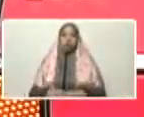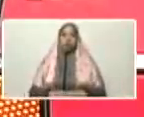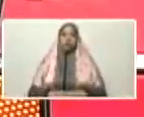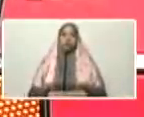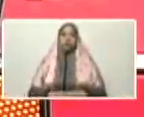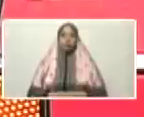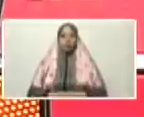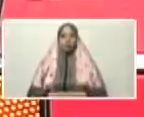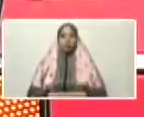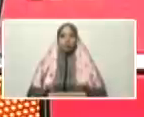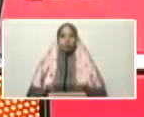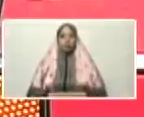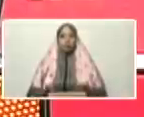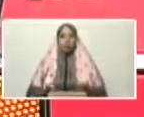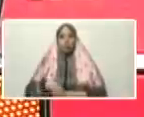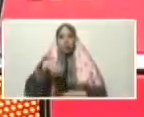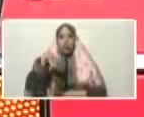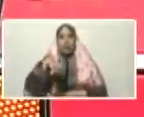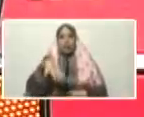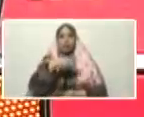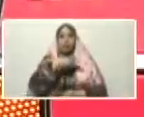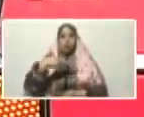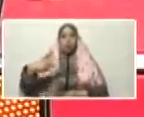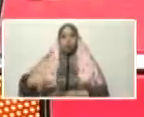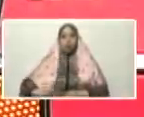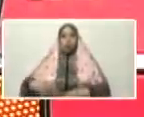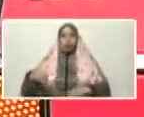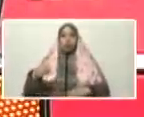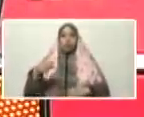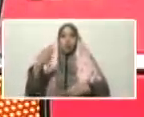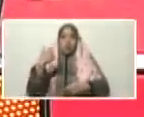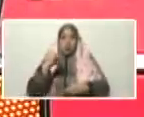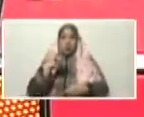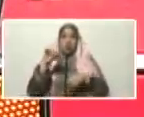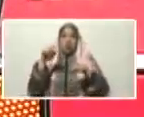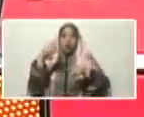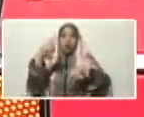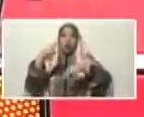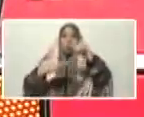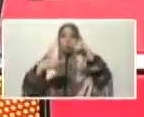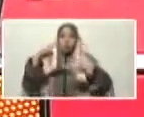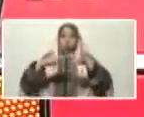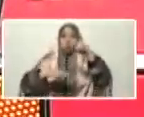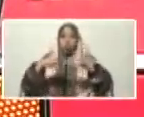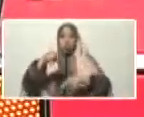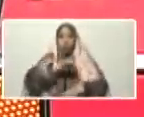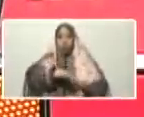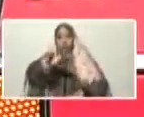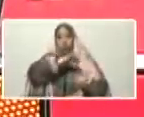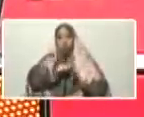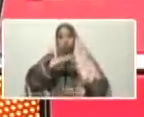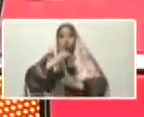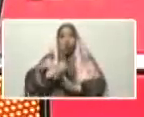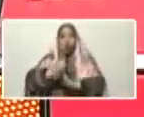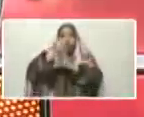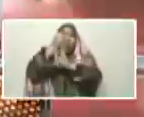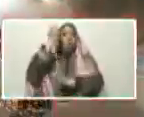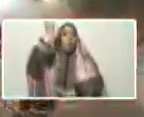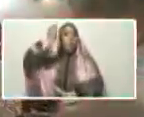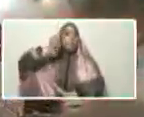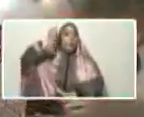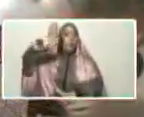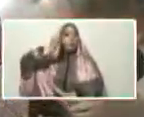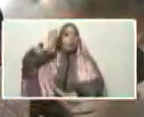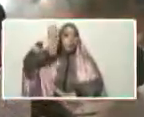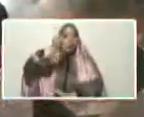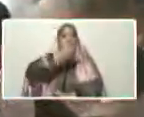la república popular china y la construcción del socialismo primera época liderazgo y pensamiento de mao tse tung